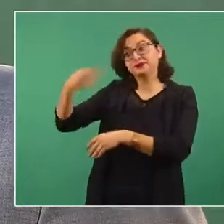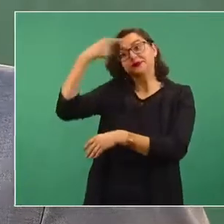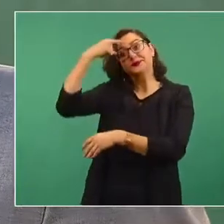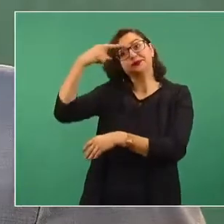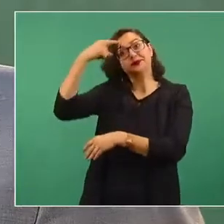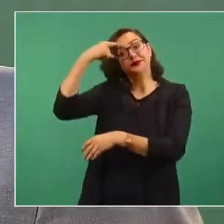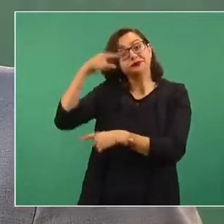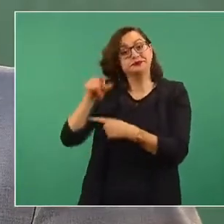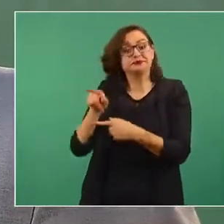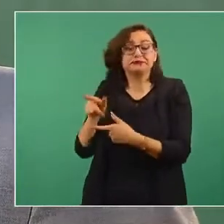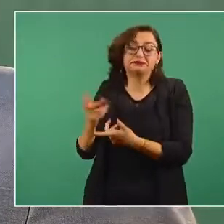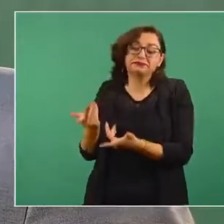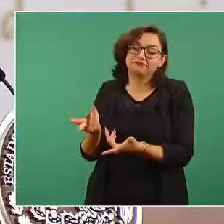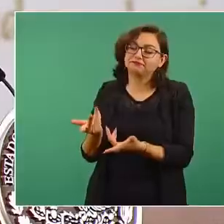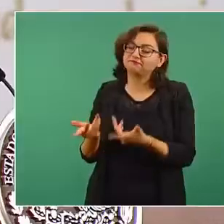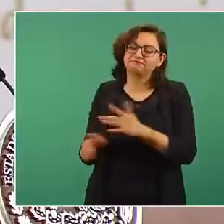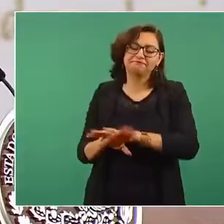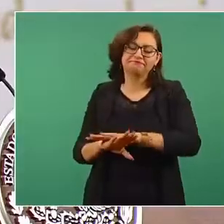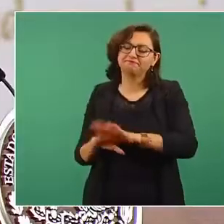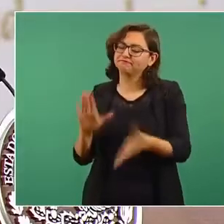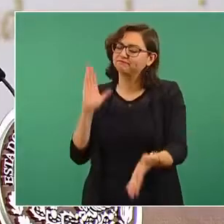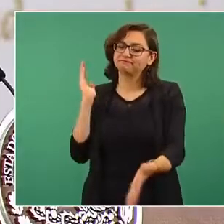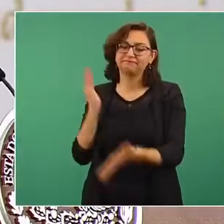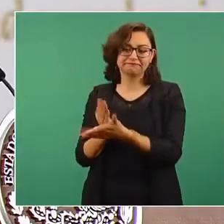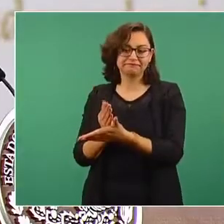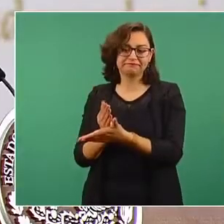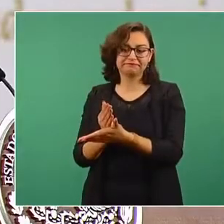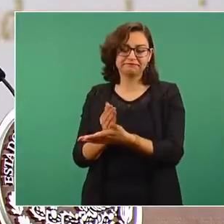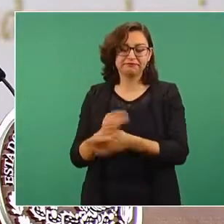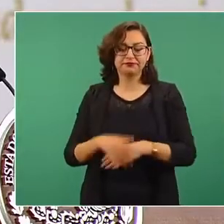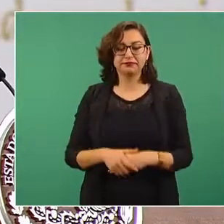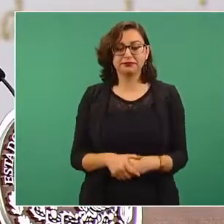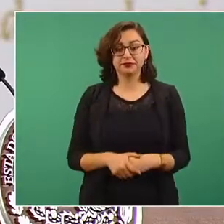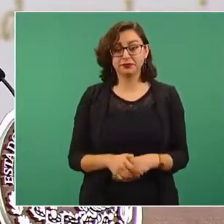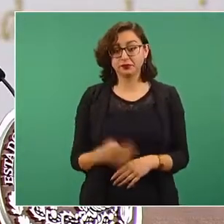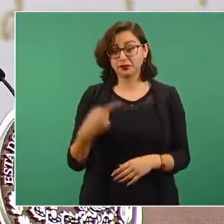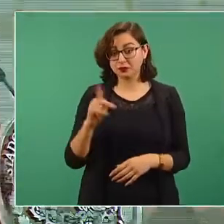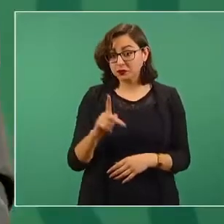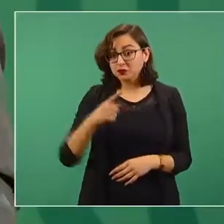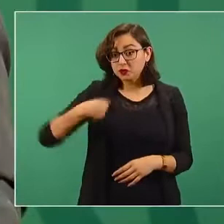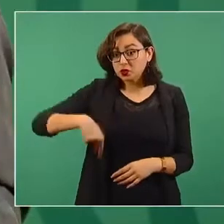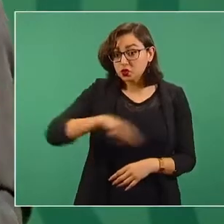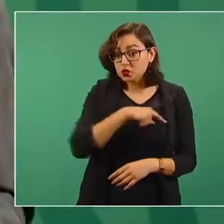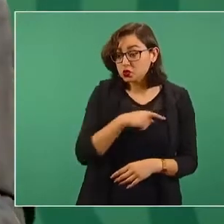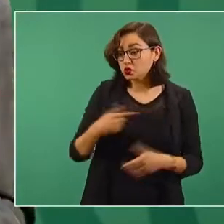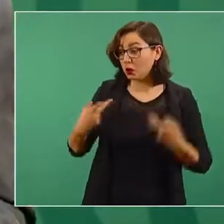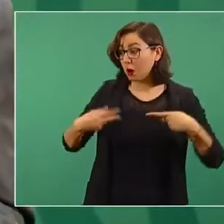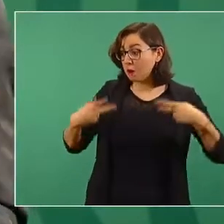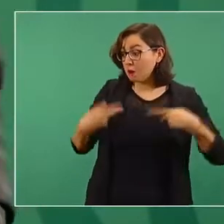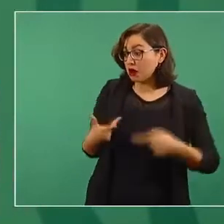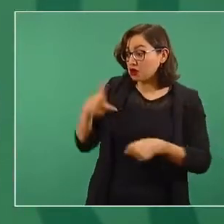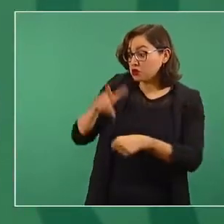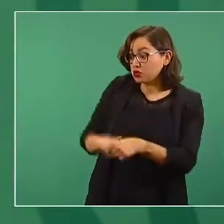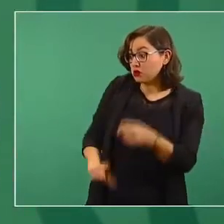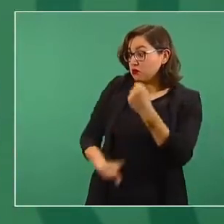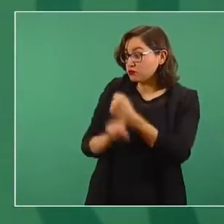Manteniendo privilegios, ¿no? Eso ya no. Pero no tenemos pleito con nadie, y además